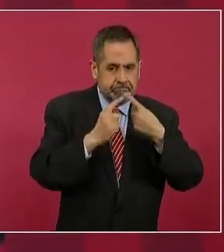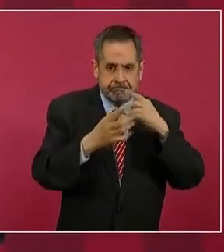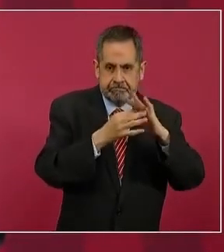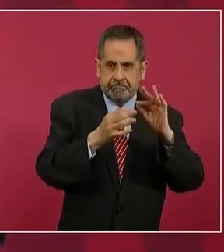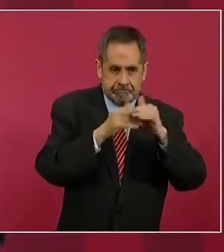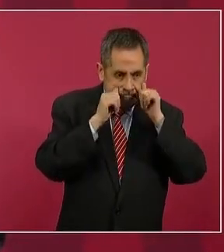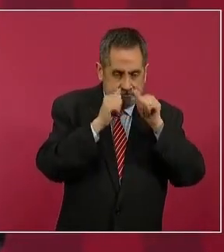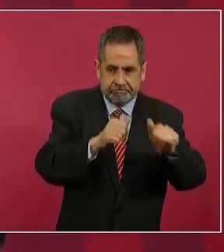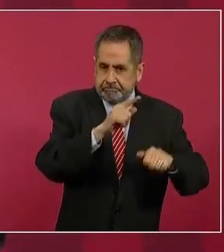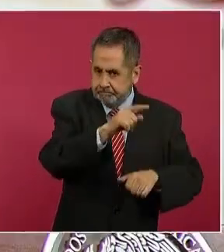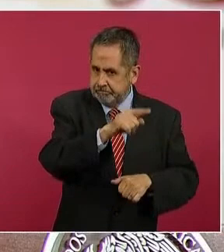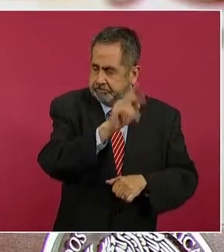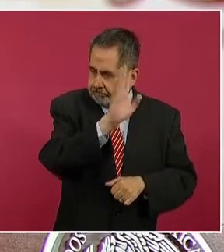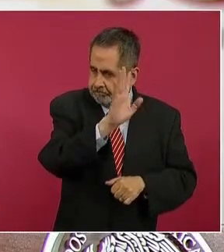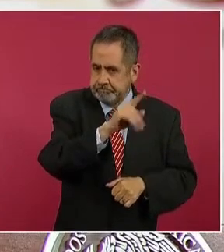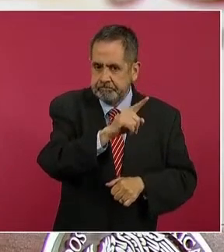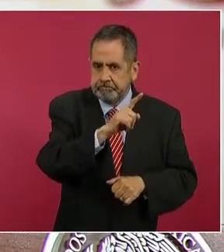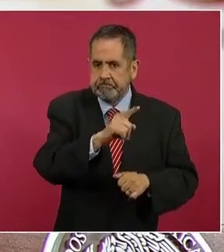atender.